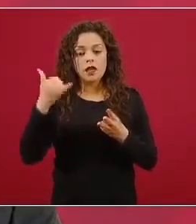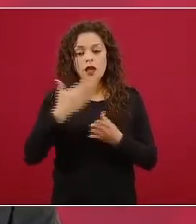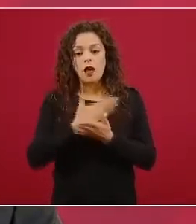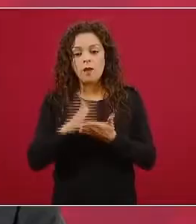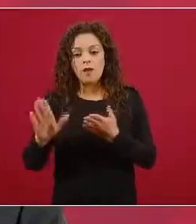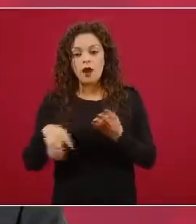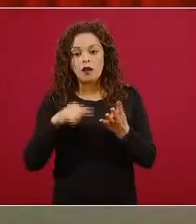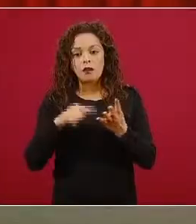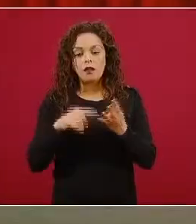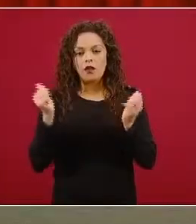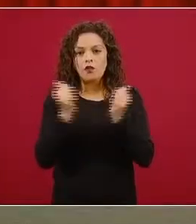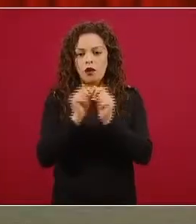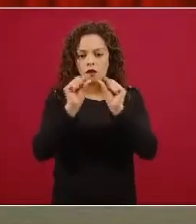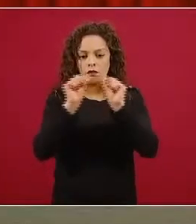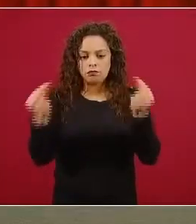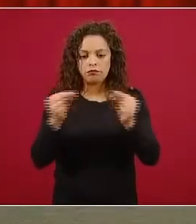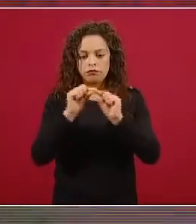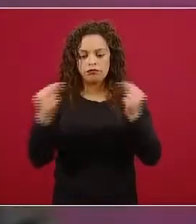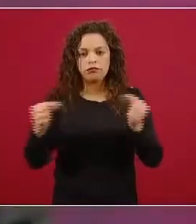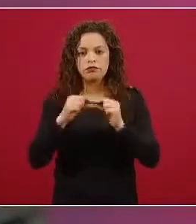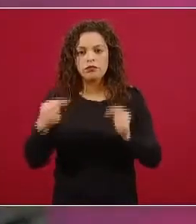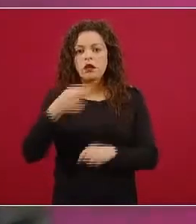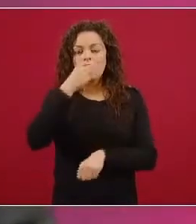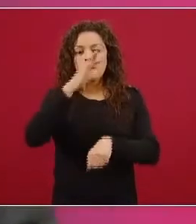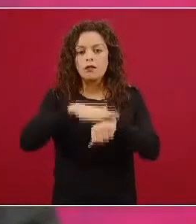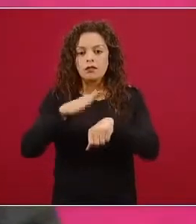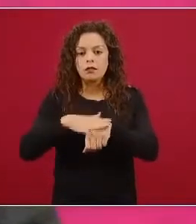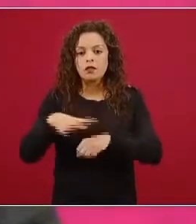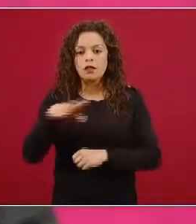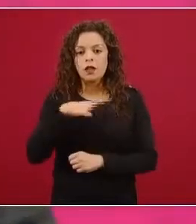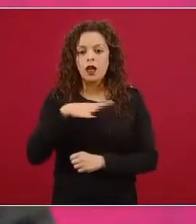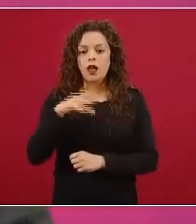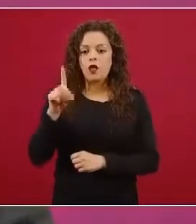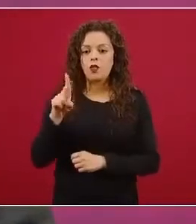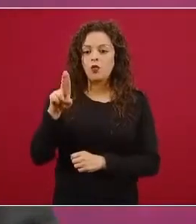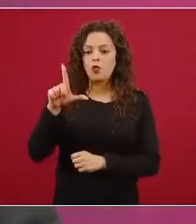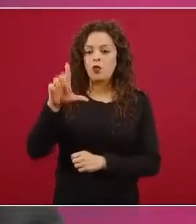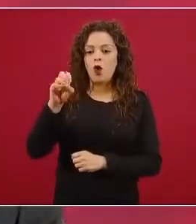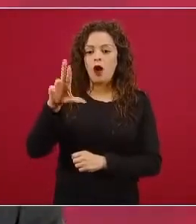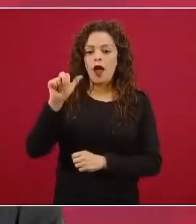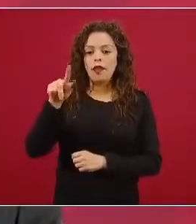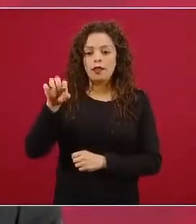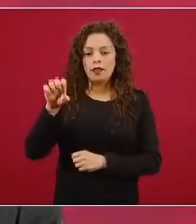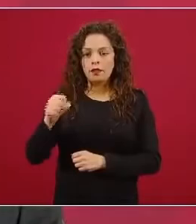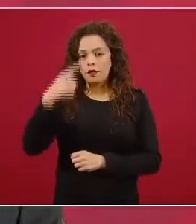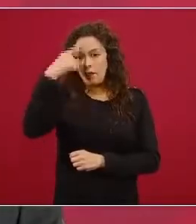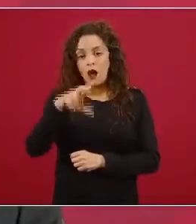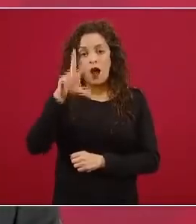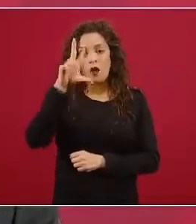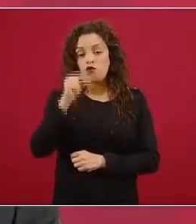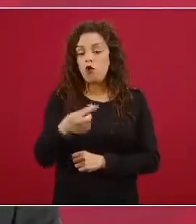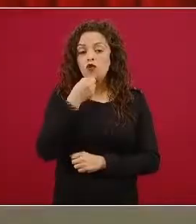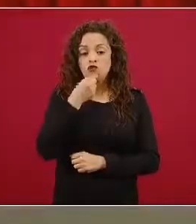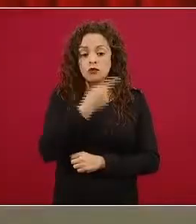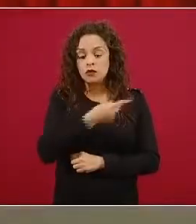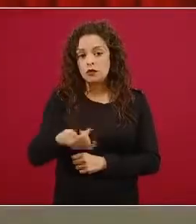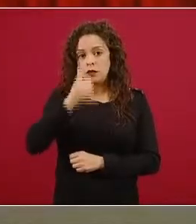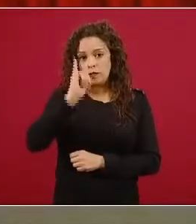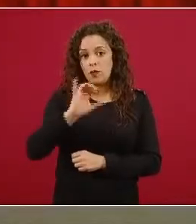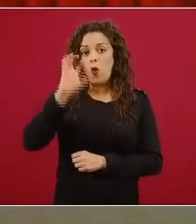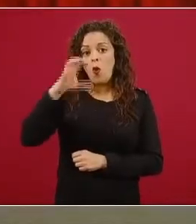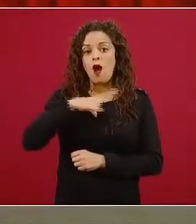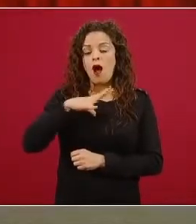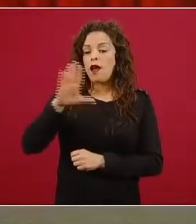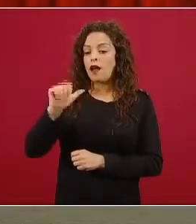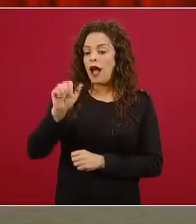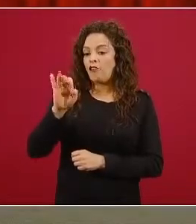unos cintillos, unas líneas que diga contiene edulcorantes no recomendable en niños o contiene cafeína no recomendable